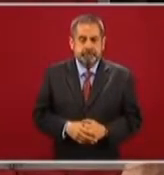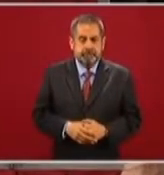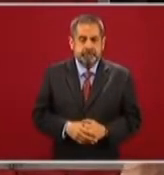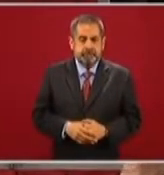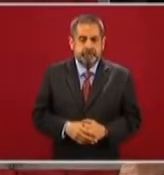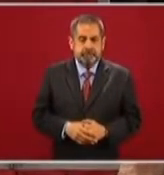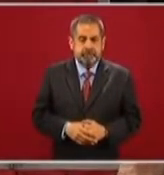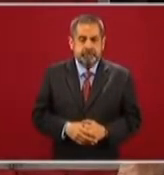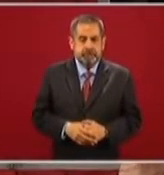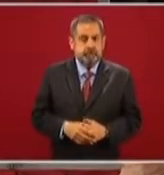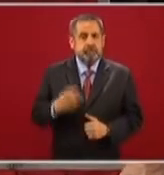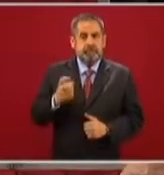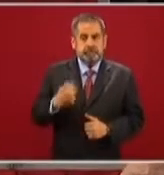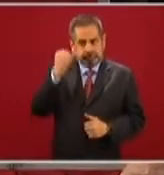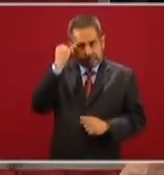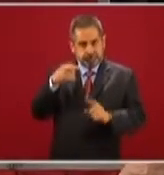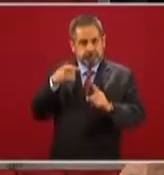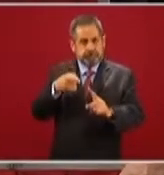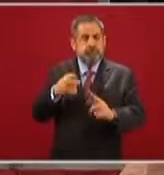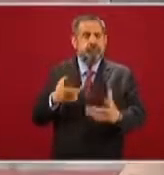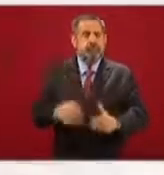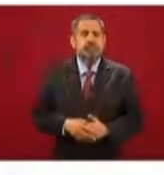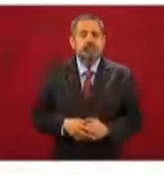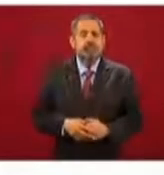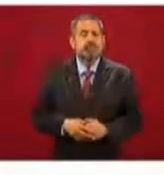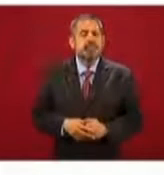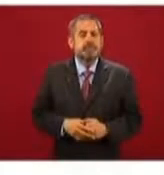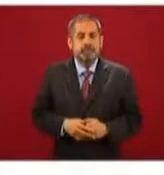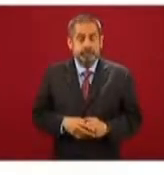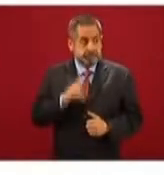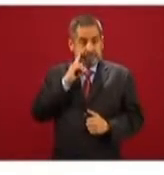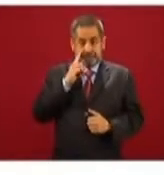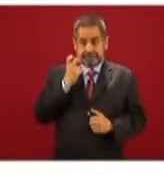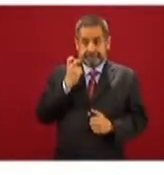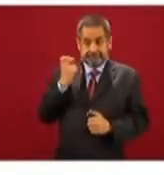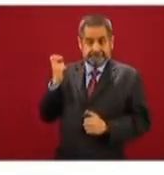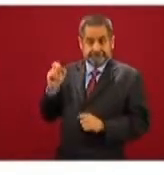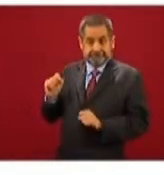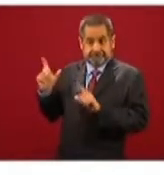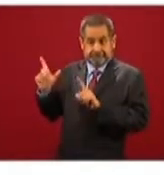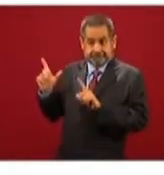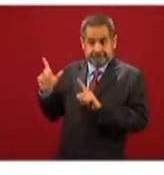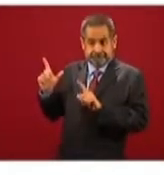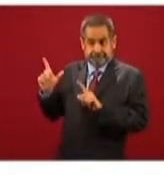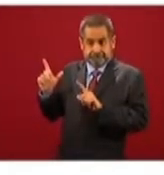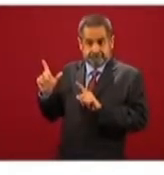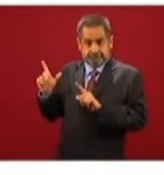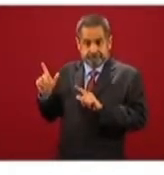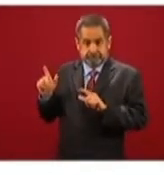En este sentido, la estructura que formará parte de esta